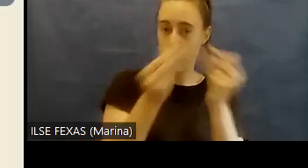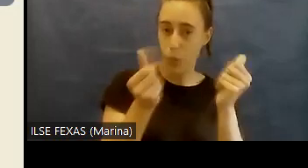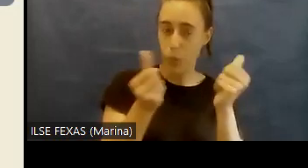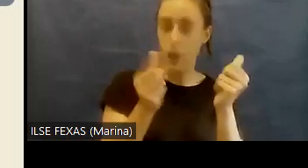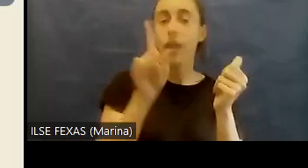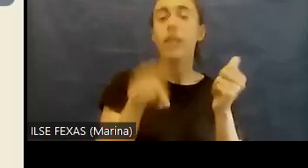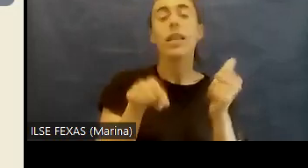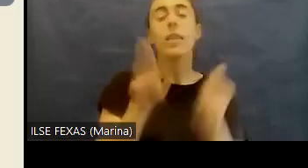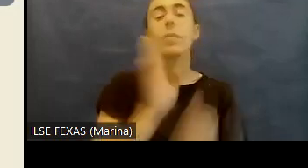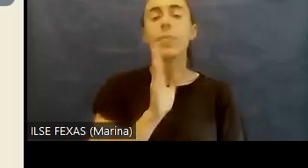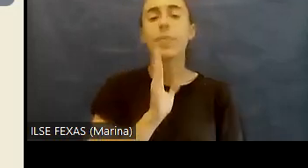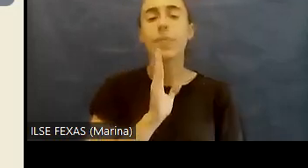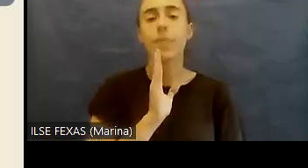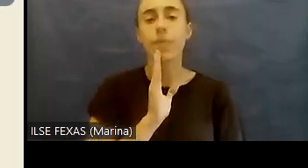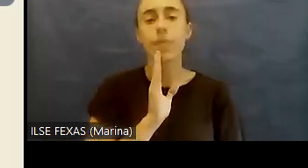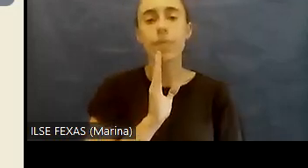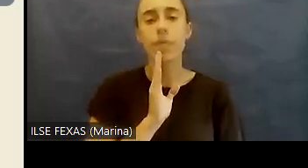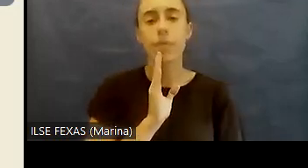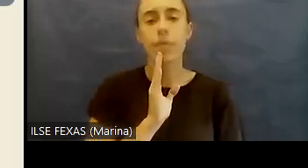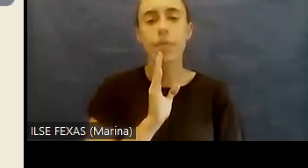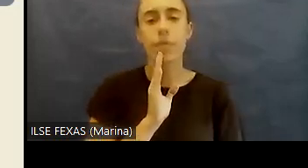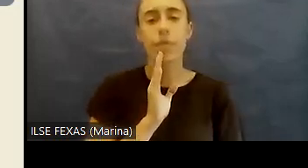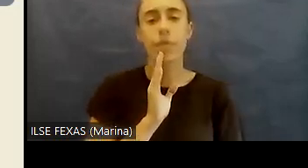antes en la mucosa oral que actúa